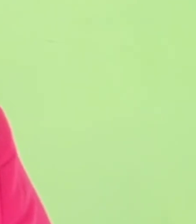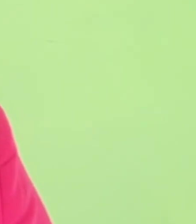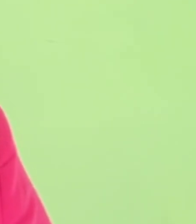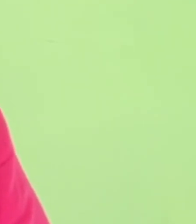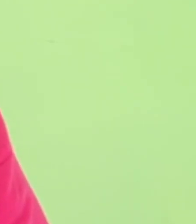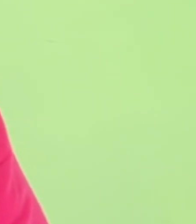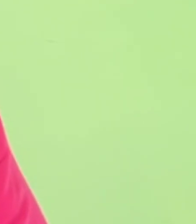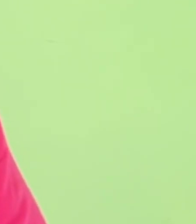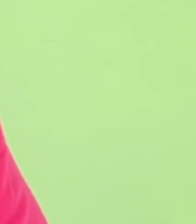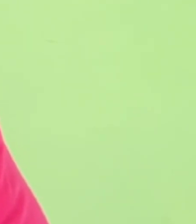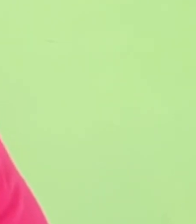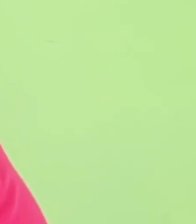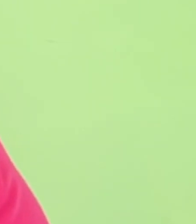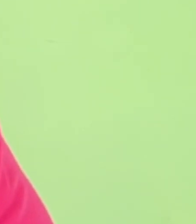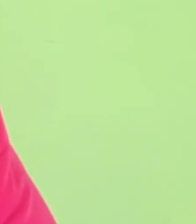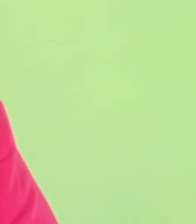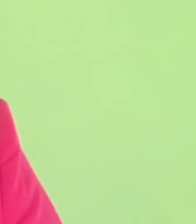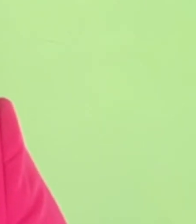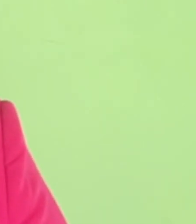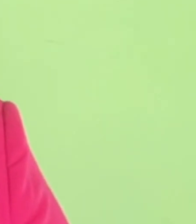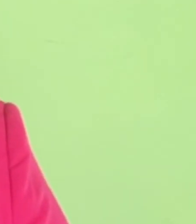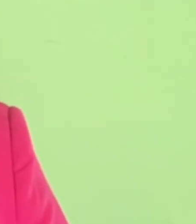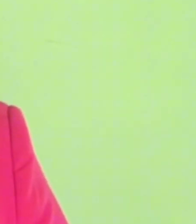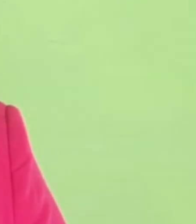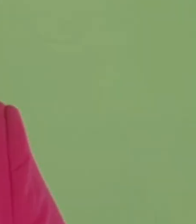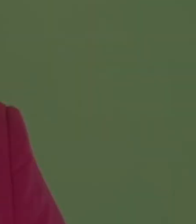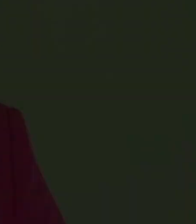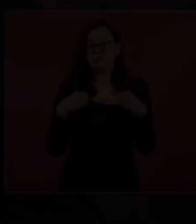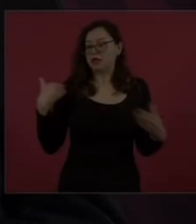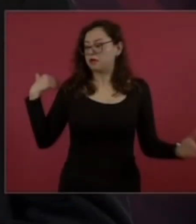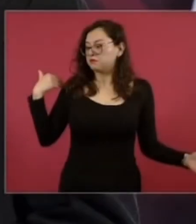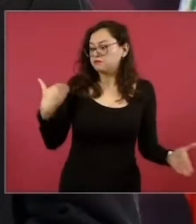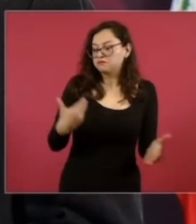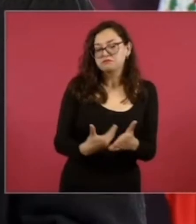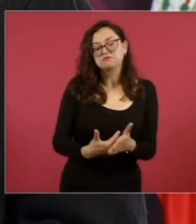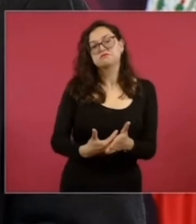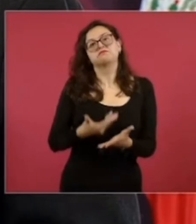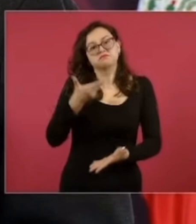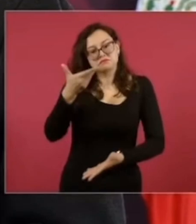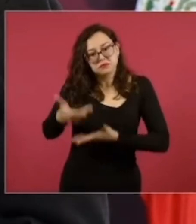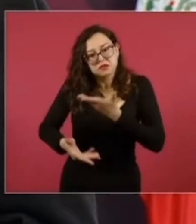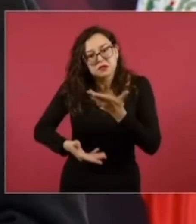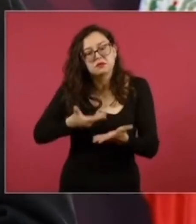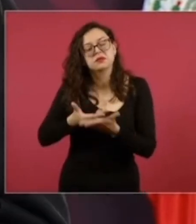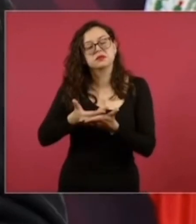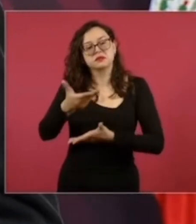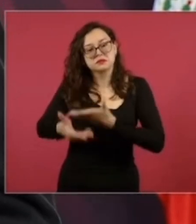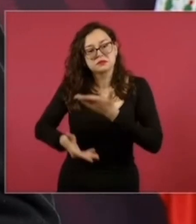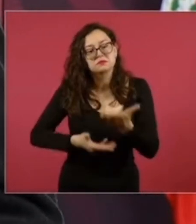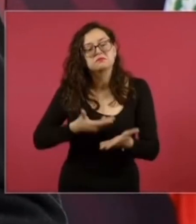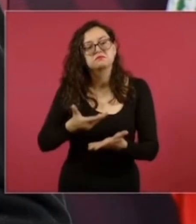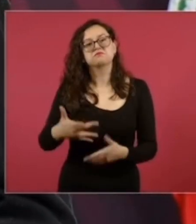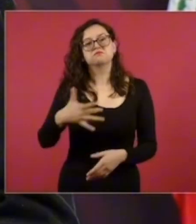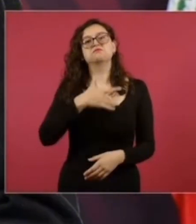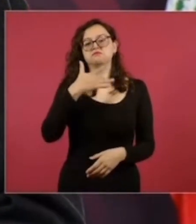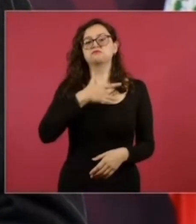posesión como presidenta de México. ¿Qué le dijo? Vamos a escuchar. Siento muy orgulloso, muy